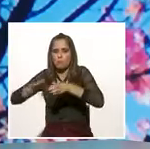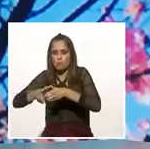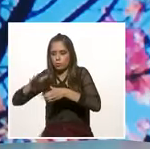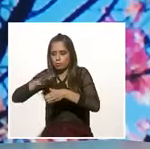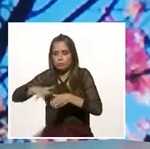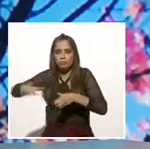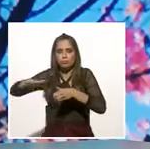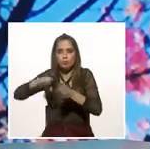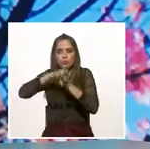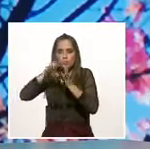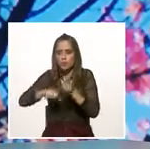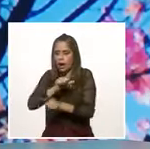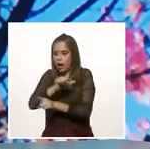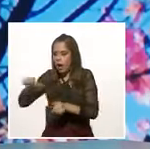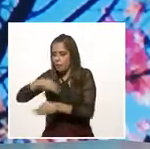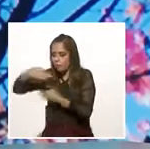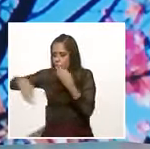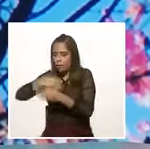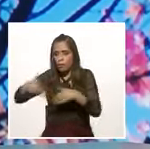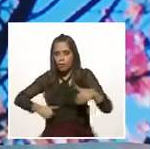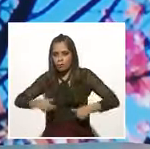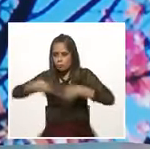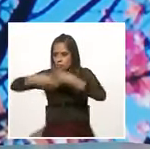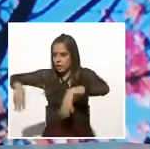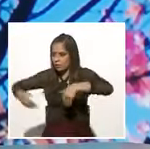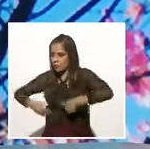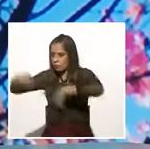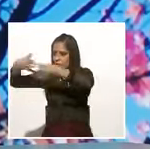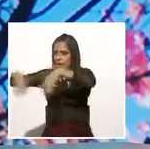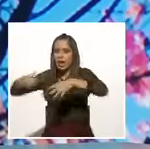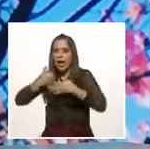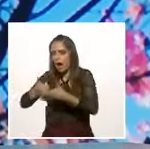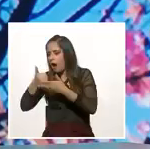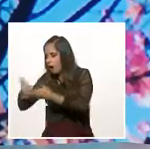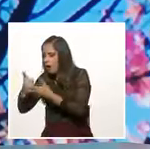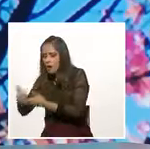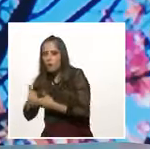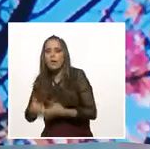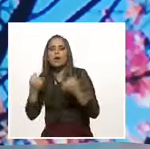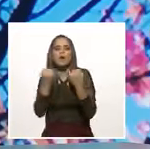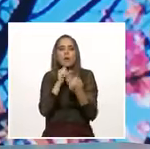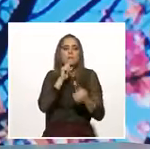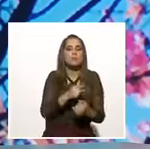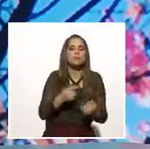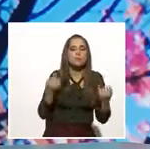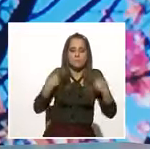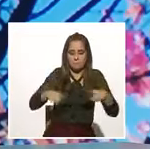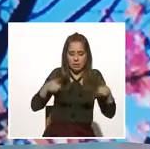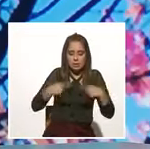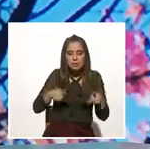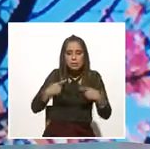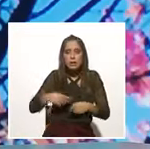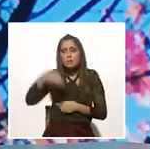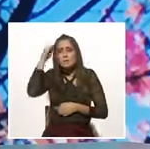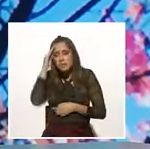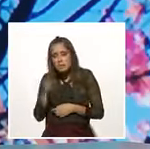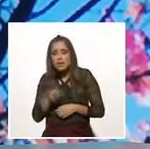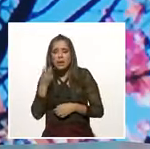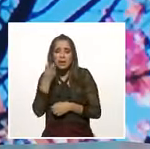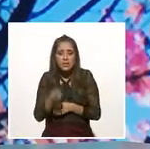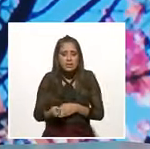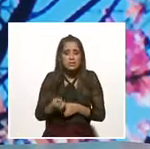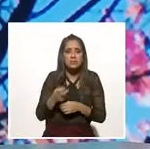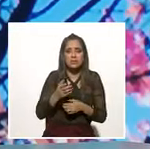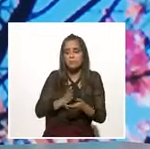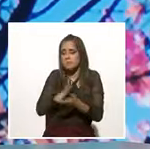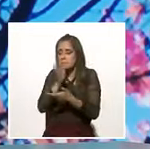gremial, porque creo que también el público ha sabido sobreponerse a lo que primero podía ser este obstáculo que era la cámara. Cada vez hay mucho